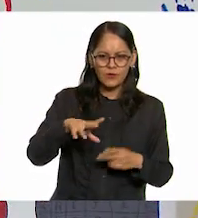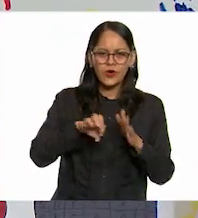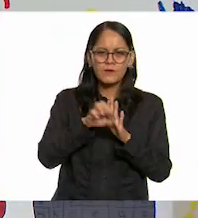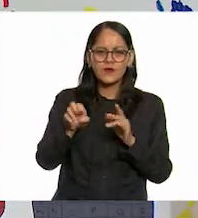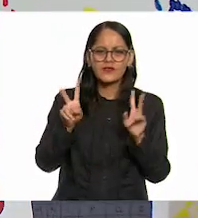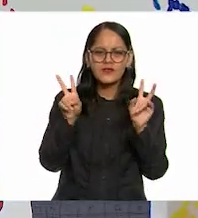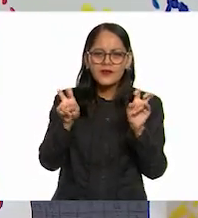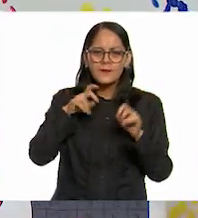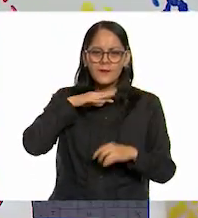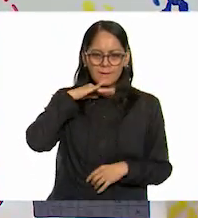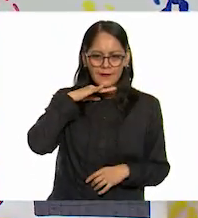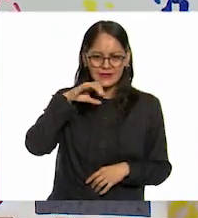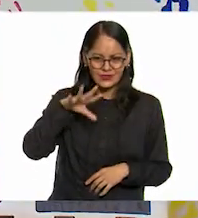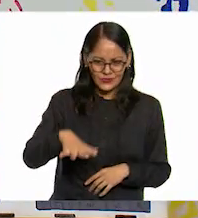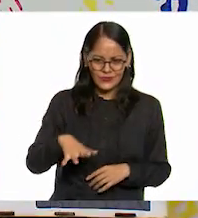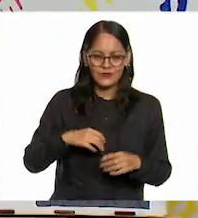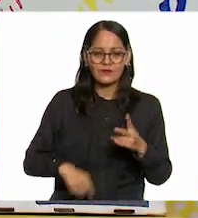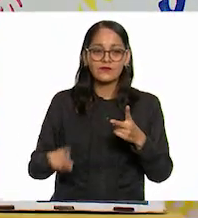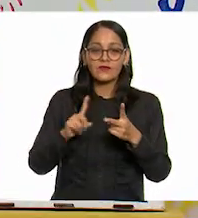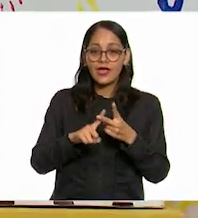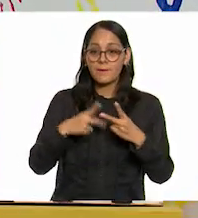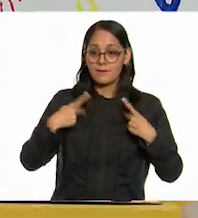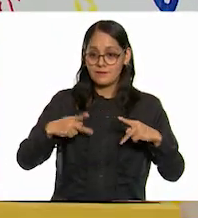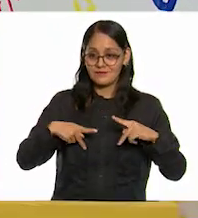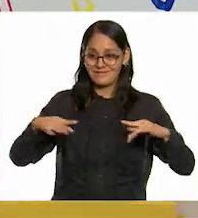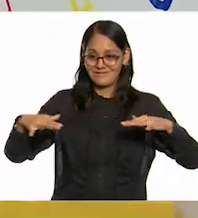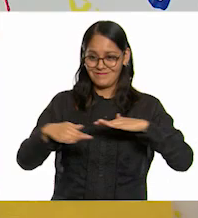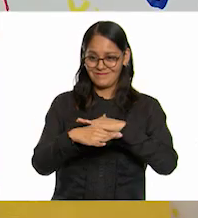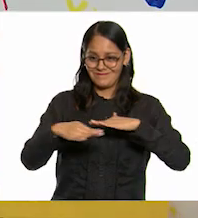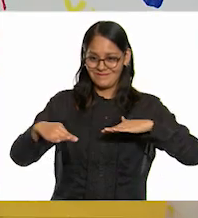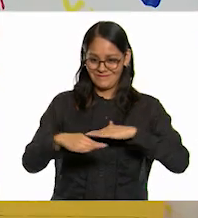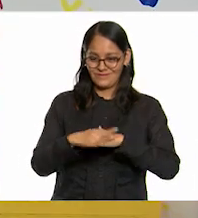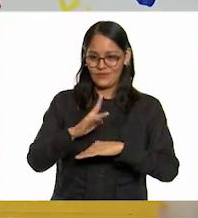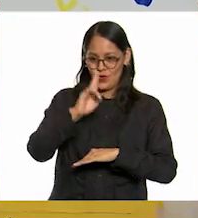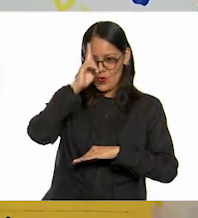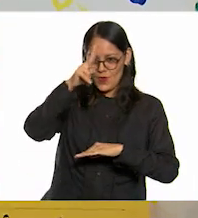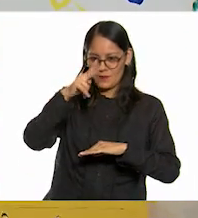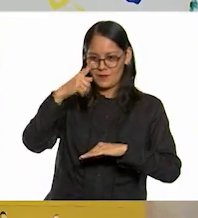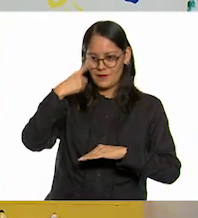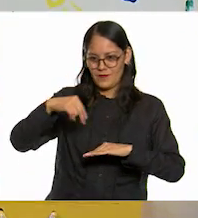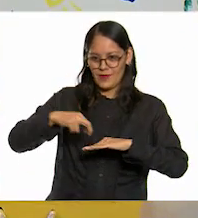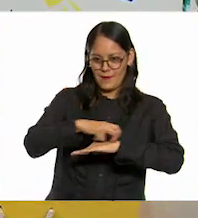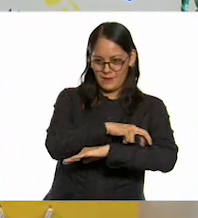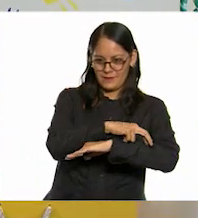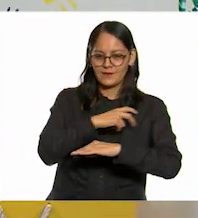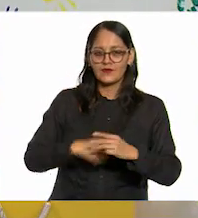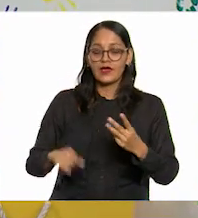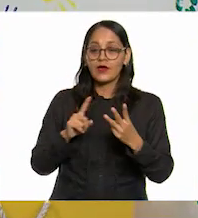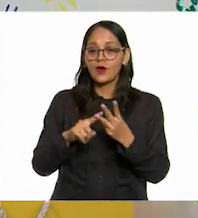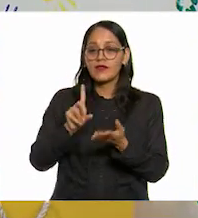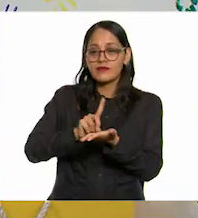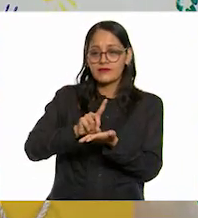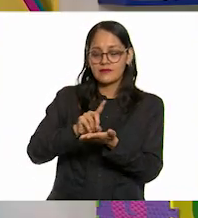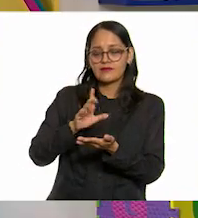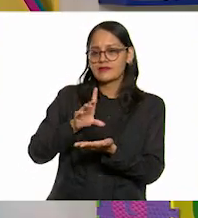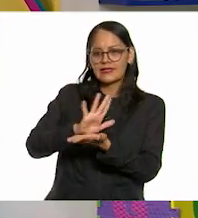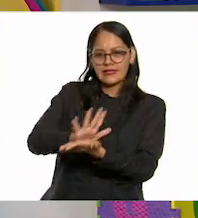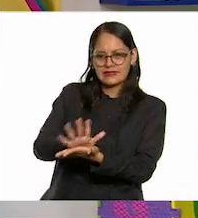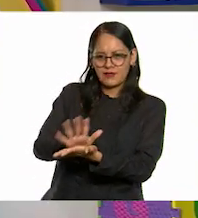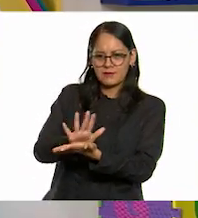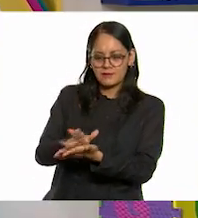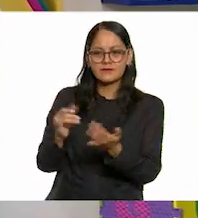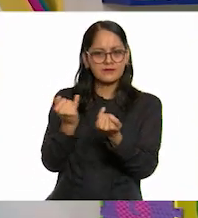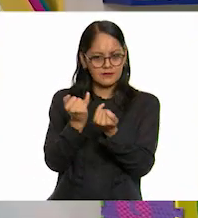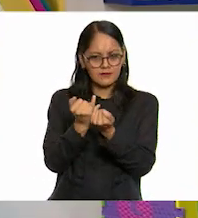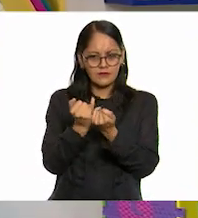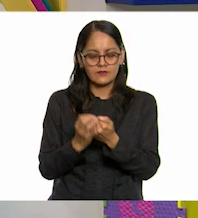basura, la obstrucción de pasos peatonales, la discriminación, entre otras cosas. Cierto. Oiga, maestra Adri, ¿nos